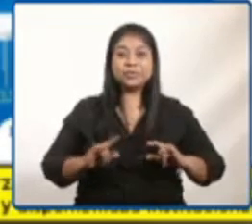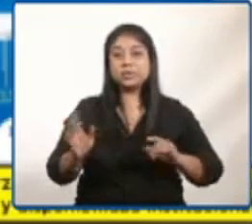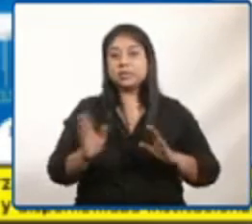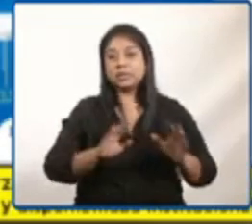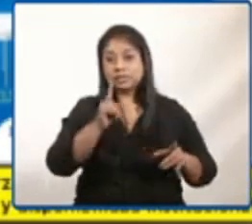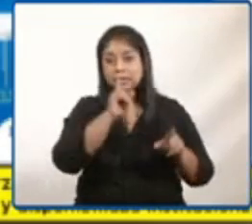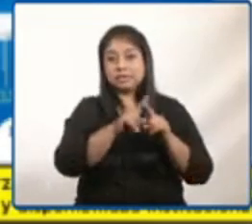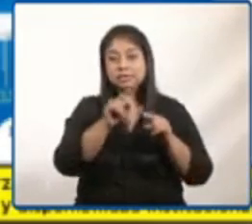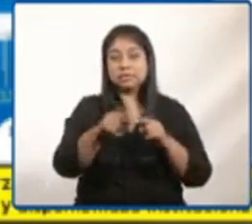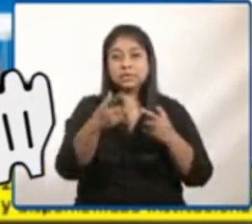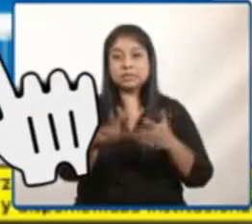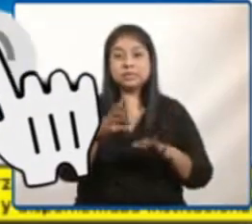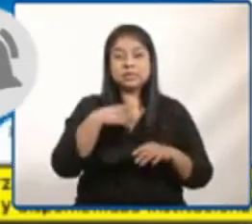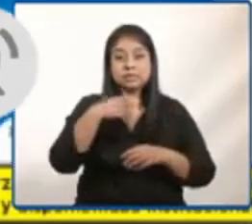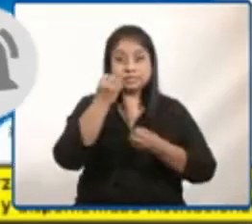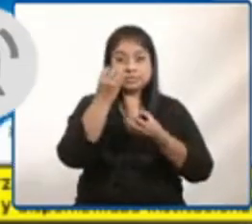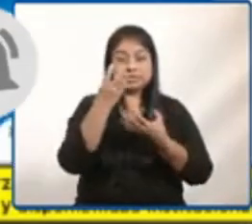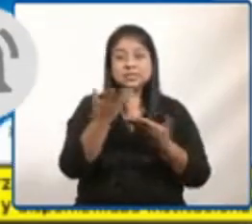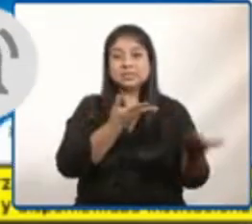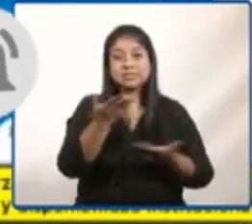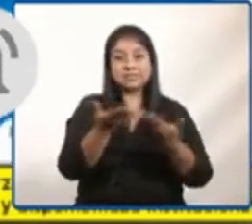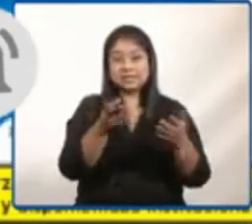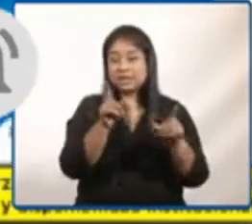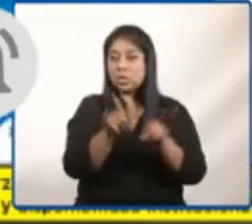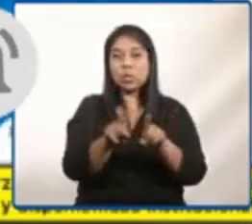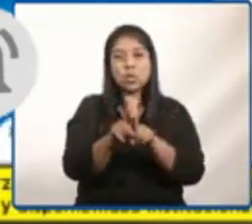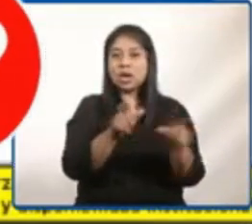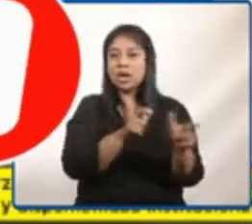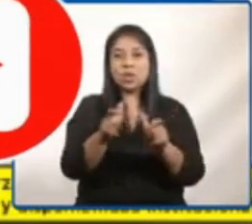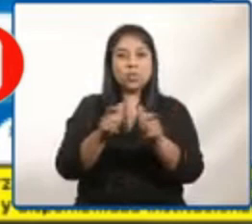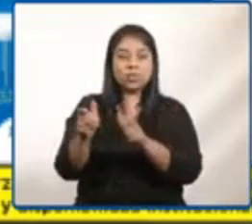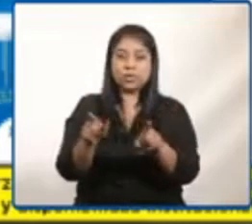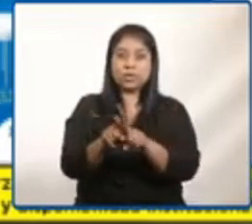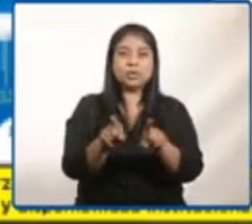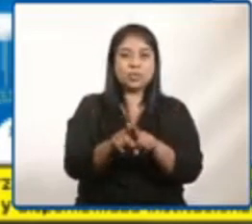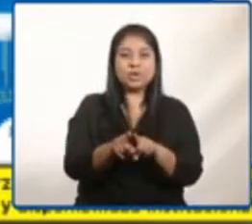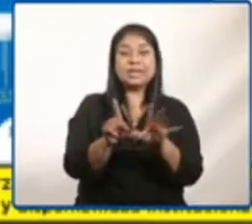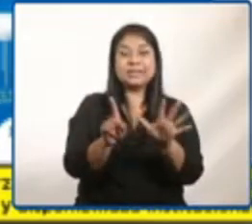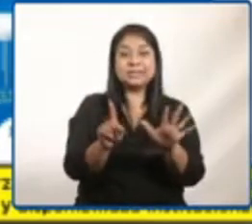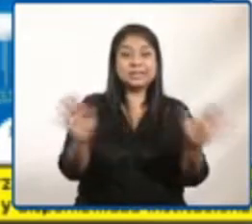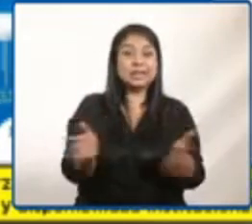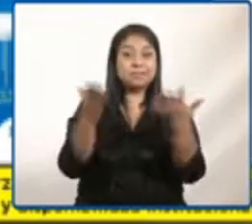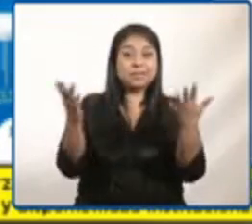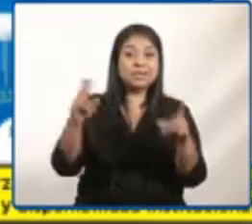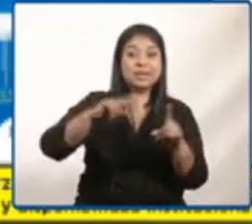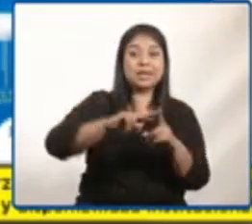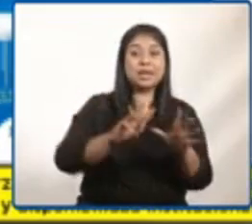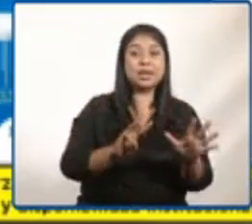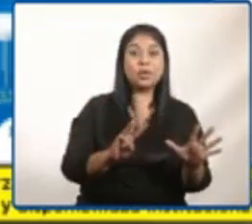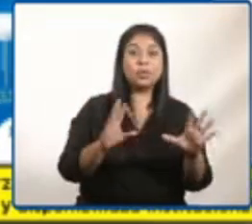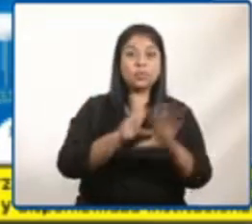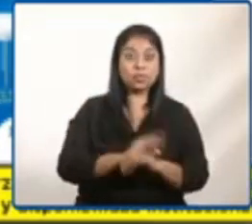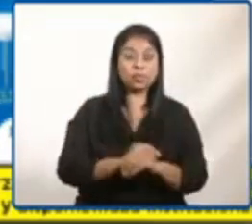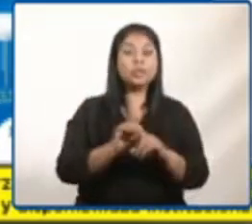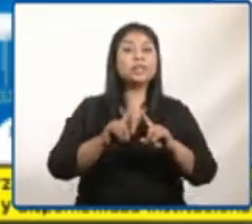los campamentos la atención, al igual que en los puestos de control y prevención, serán de 6 de la mañana a 8 de la noche, de acuerdo